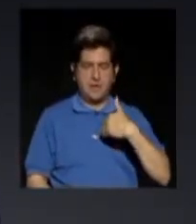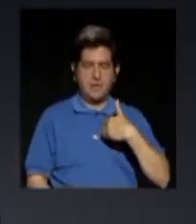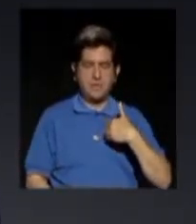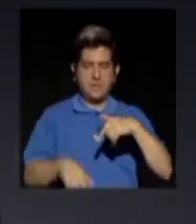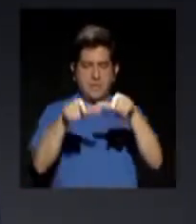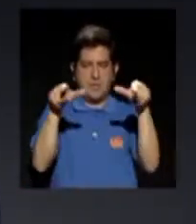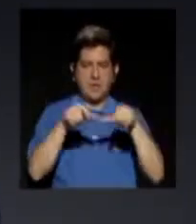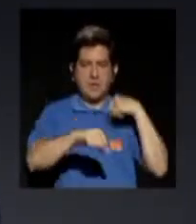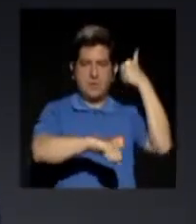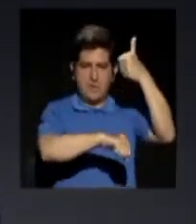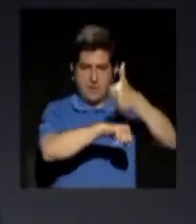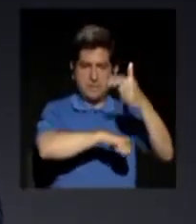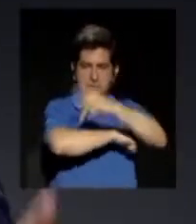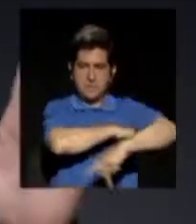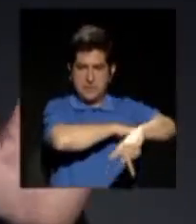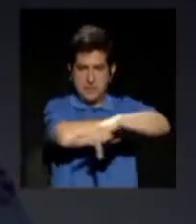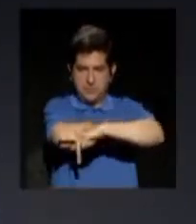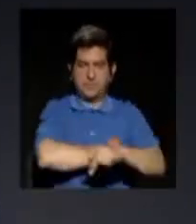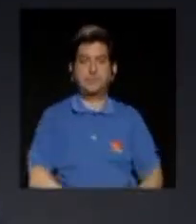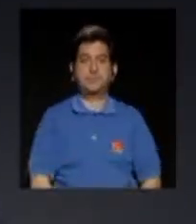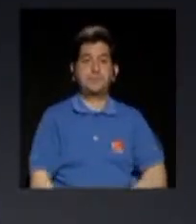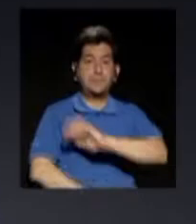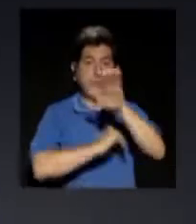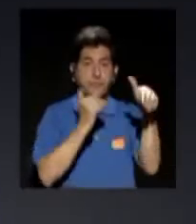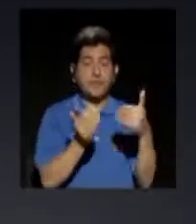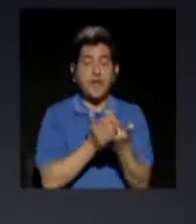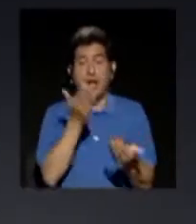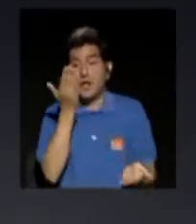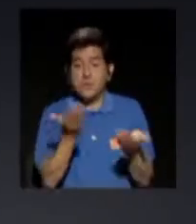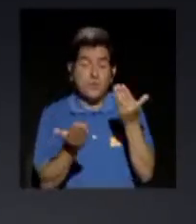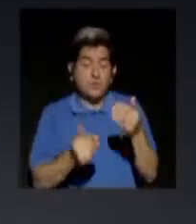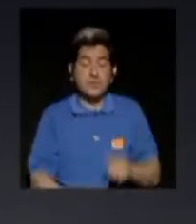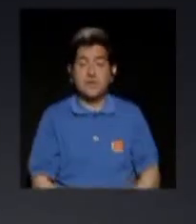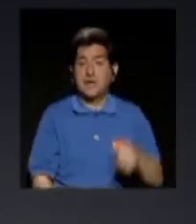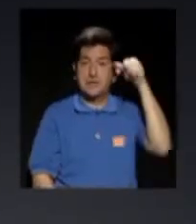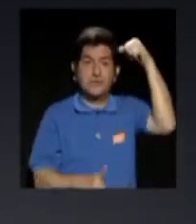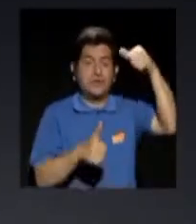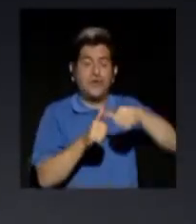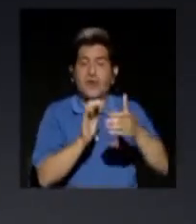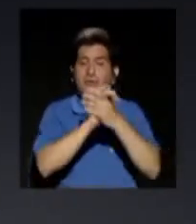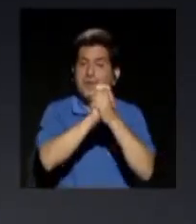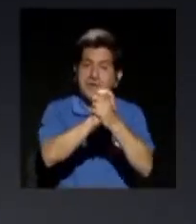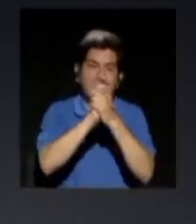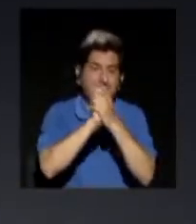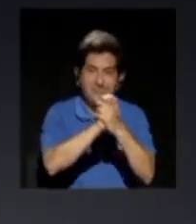país, y a todos los que se me olvidó felicitar.